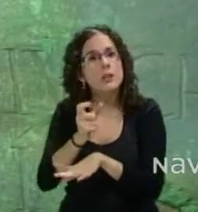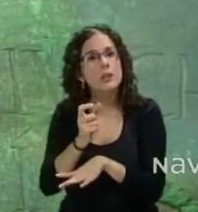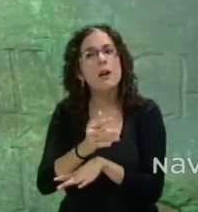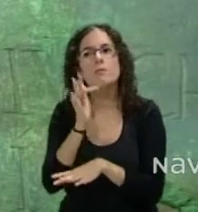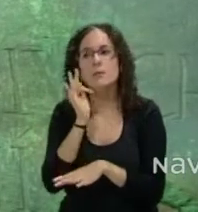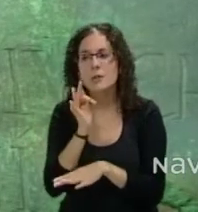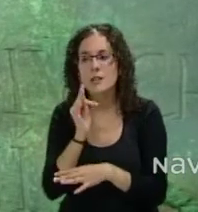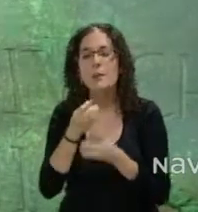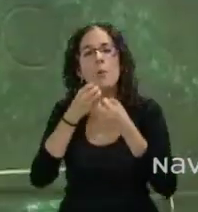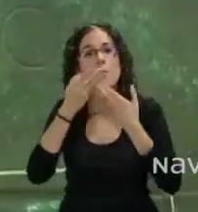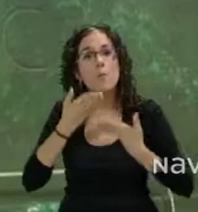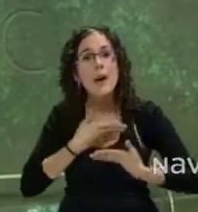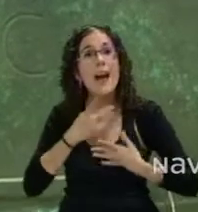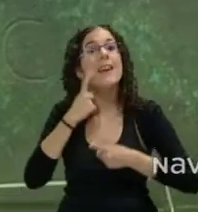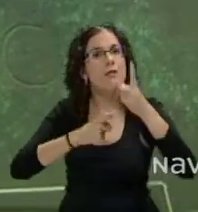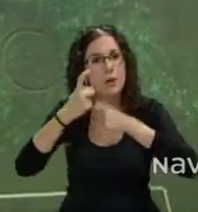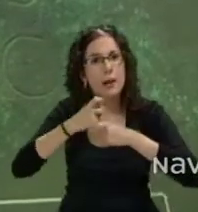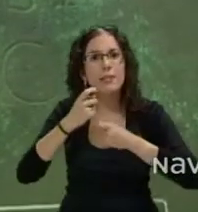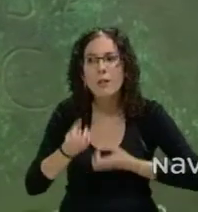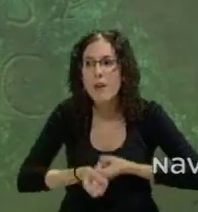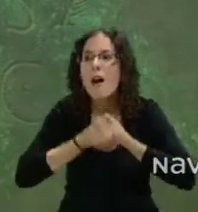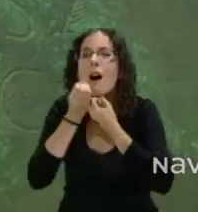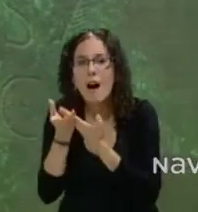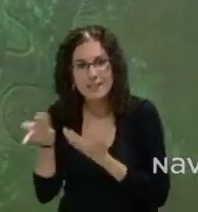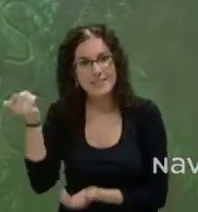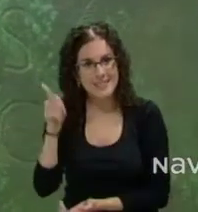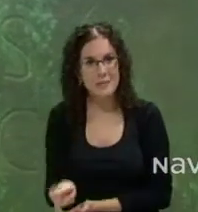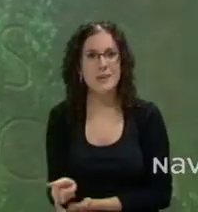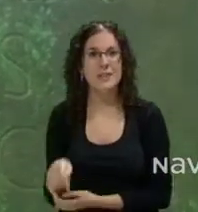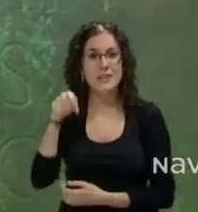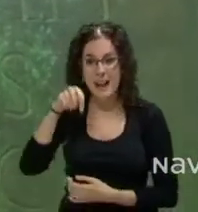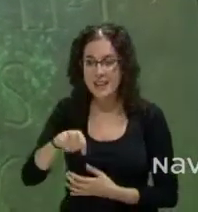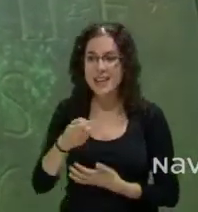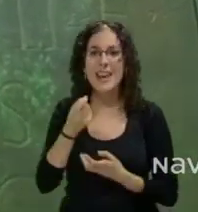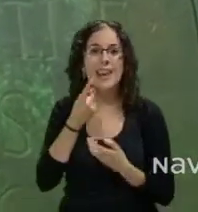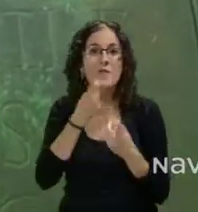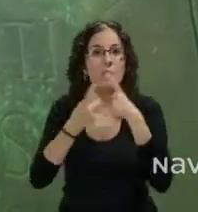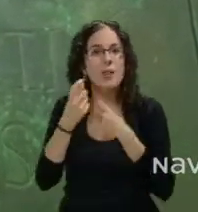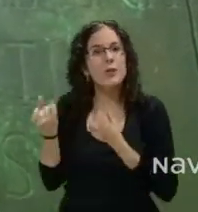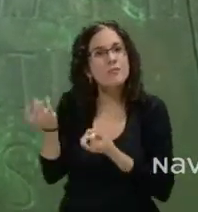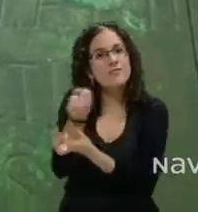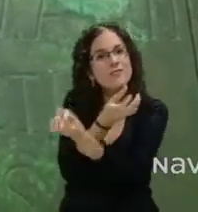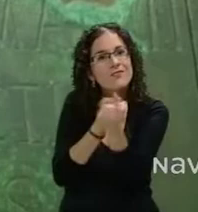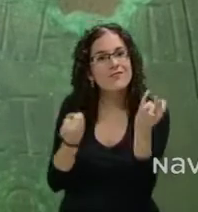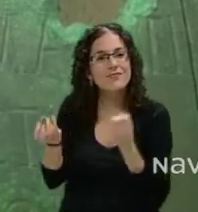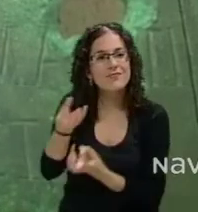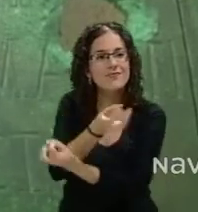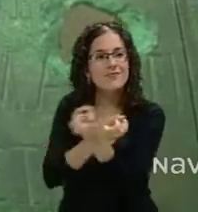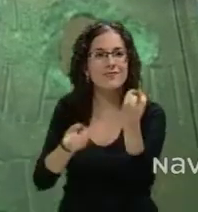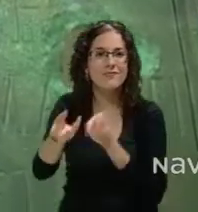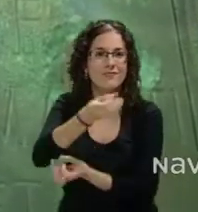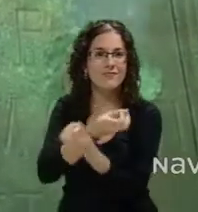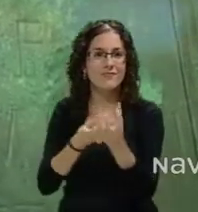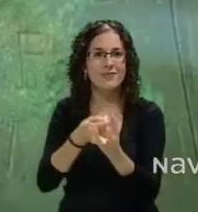muchísima información. Entonces aquí es que es algo curioso, aquí circula la información y se